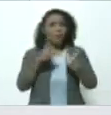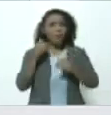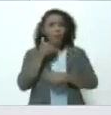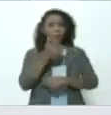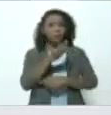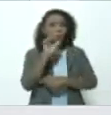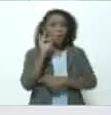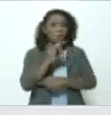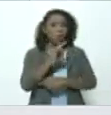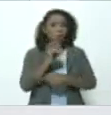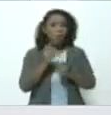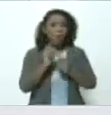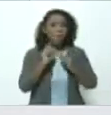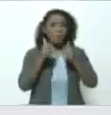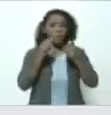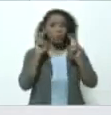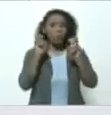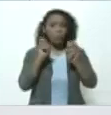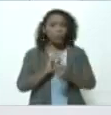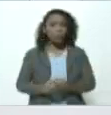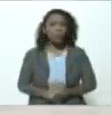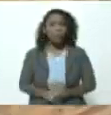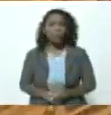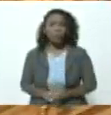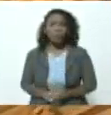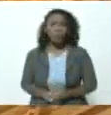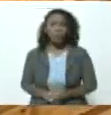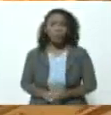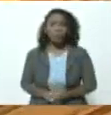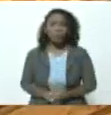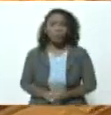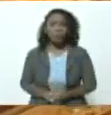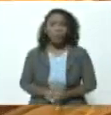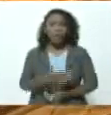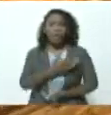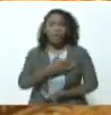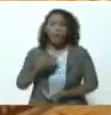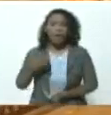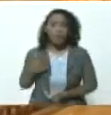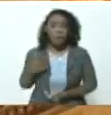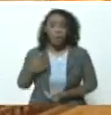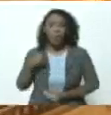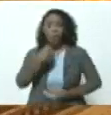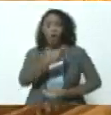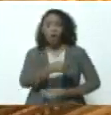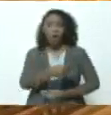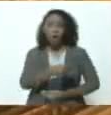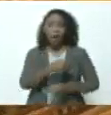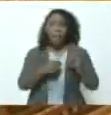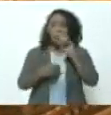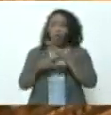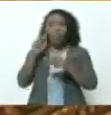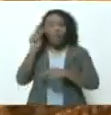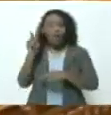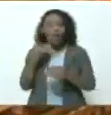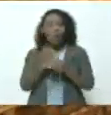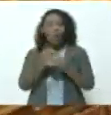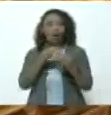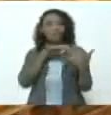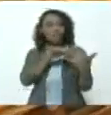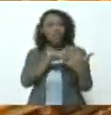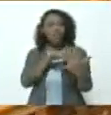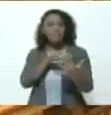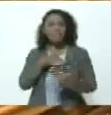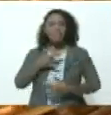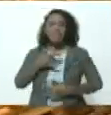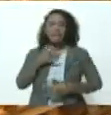lunes va a estrenarse. A lo lejos. Queríamos que cuando la gente viera la batalla se sintiera en